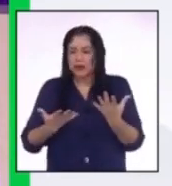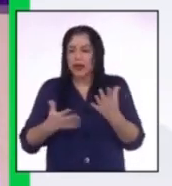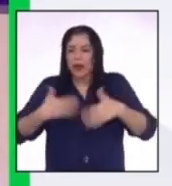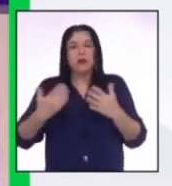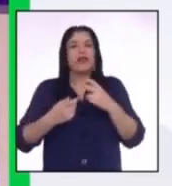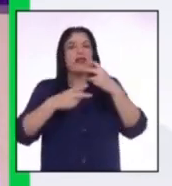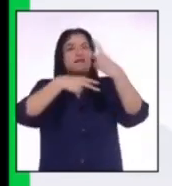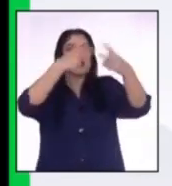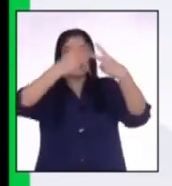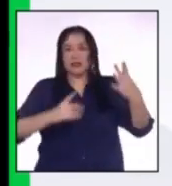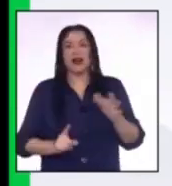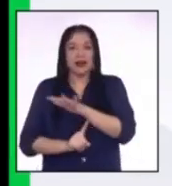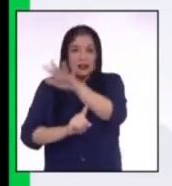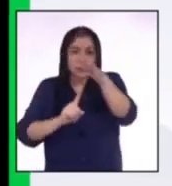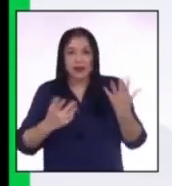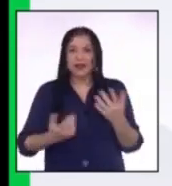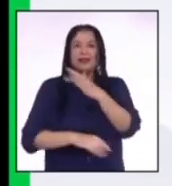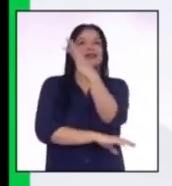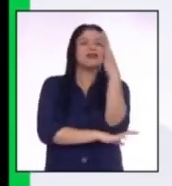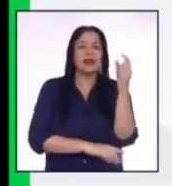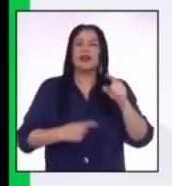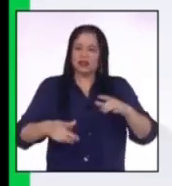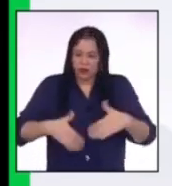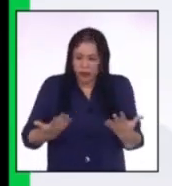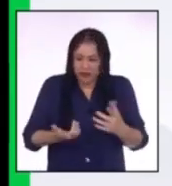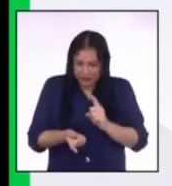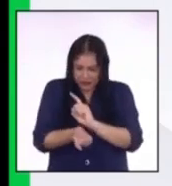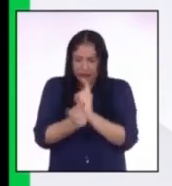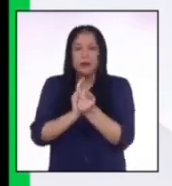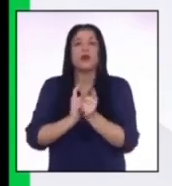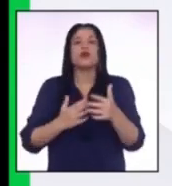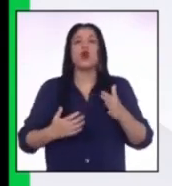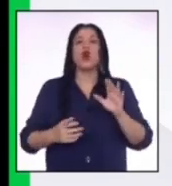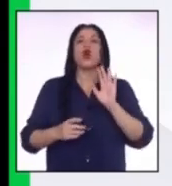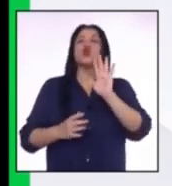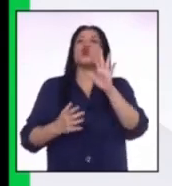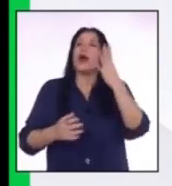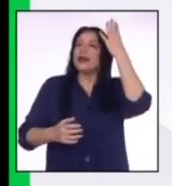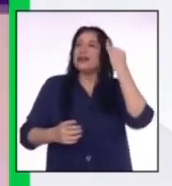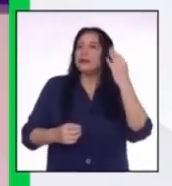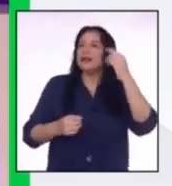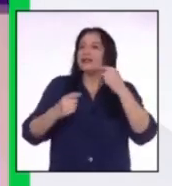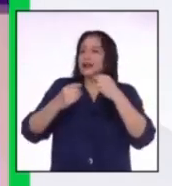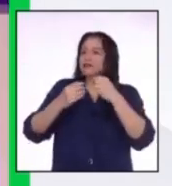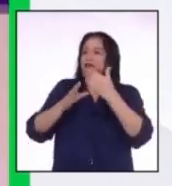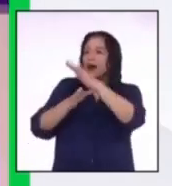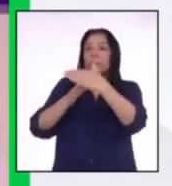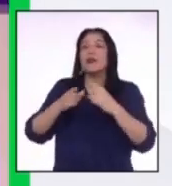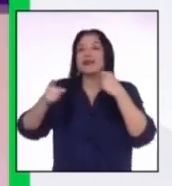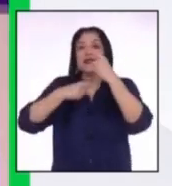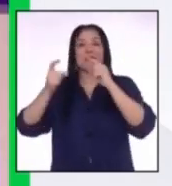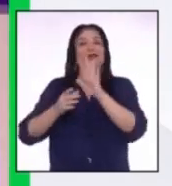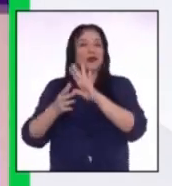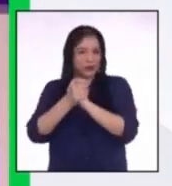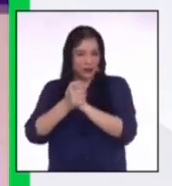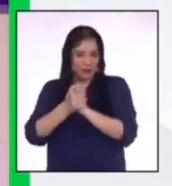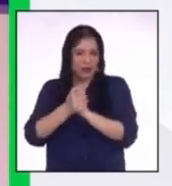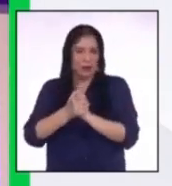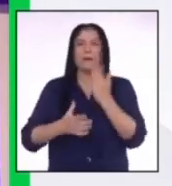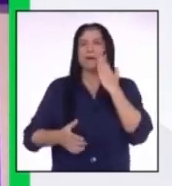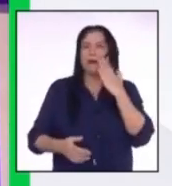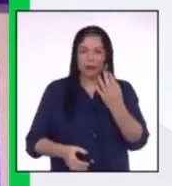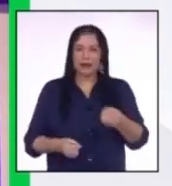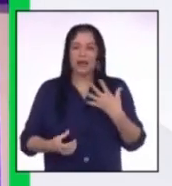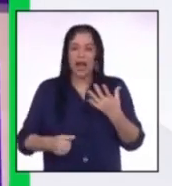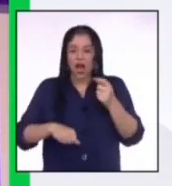el acceso sino que se genera un cambio mucho mayor cuando partimos esos momentos con amigos porque como me decía mi mamá los momentos